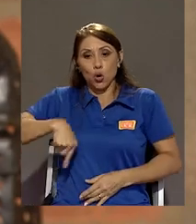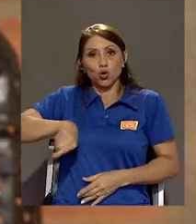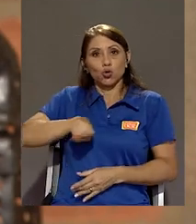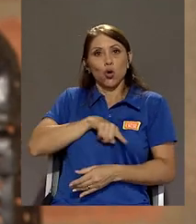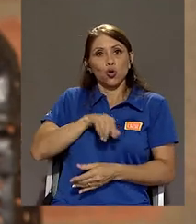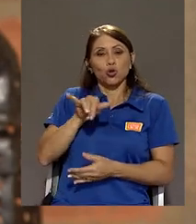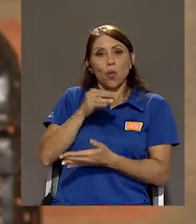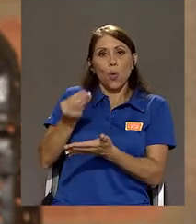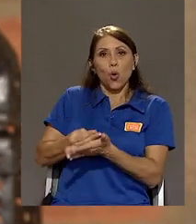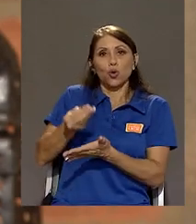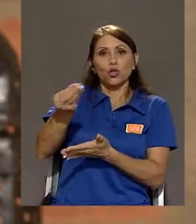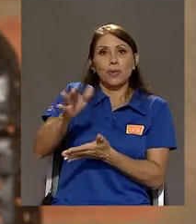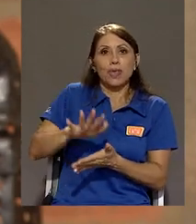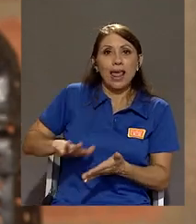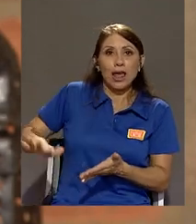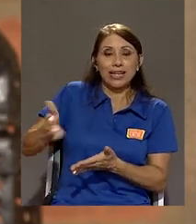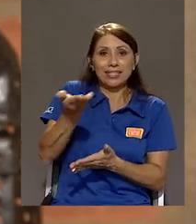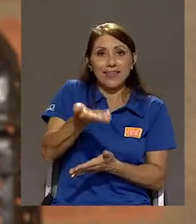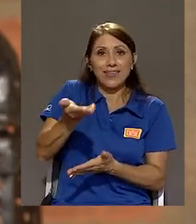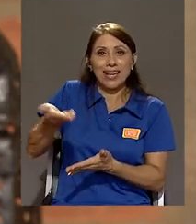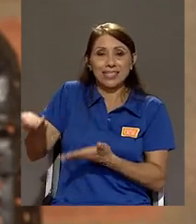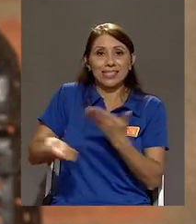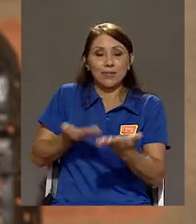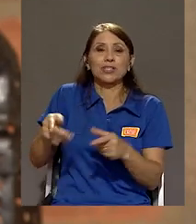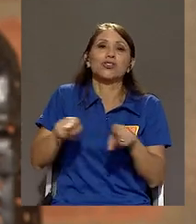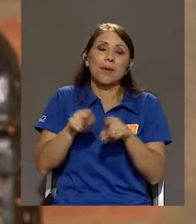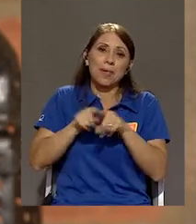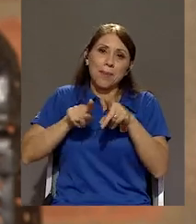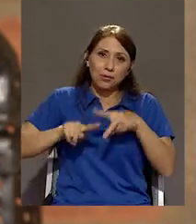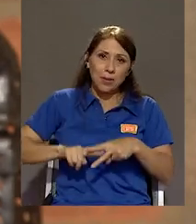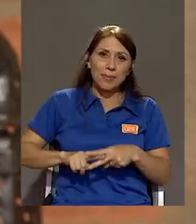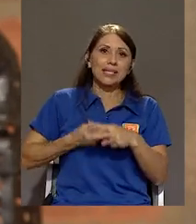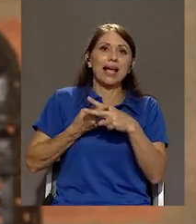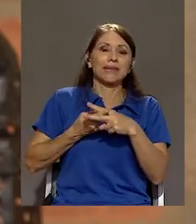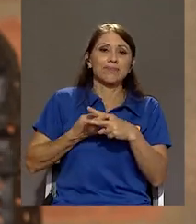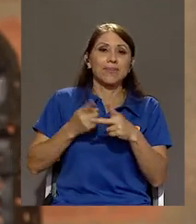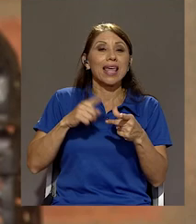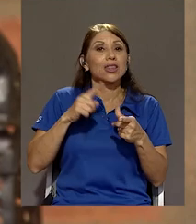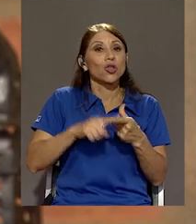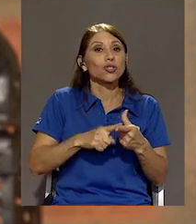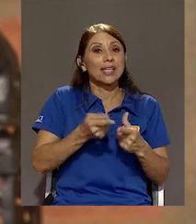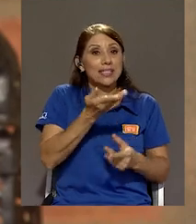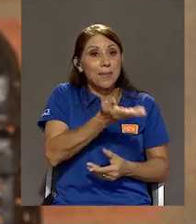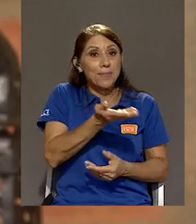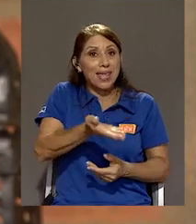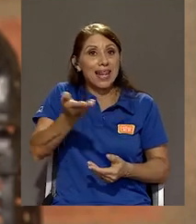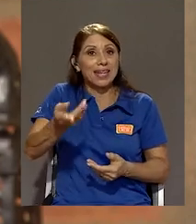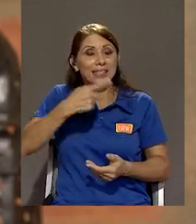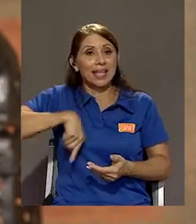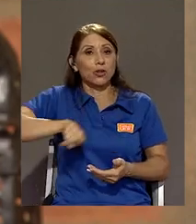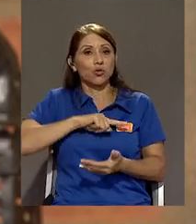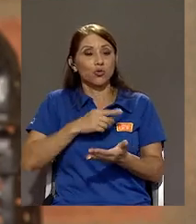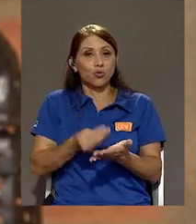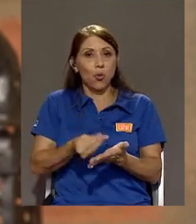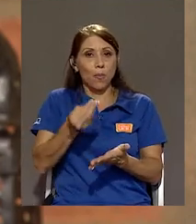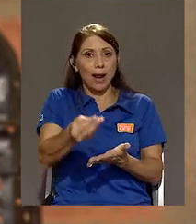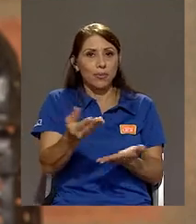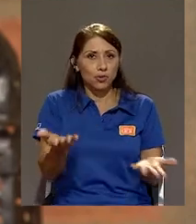como consumidores de este pool mundial de bienes y servicios también vamos a empezar a pagar. Entonces bienes que nosotros